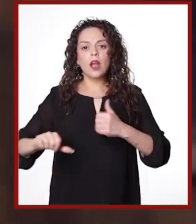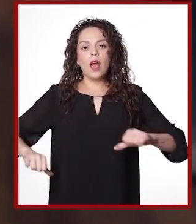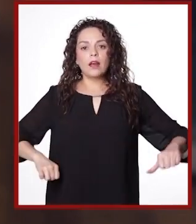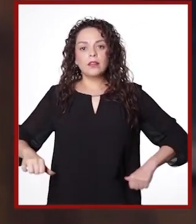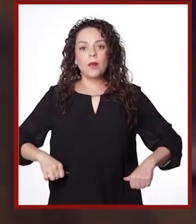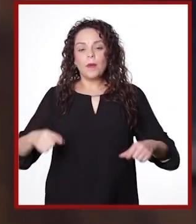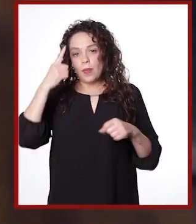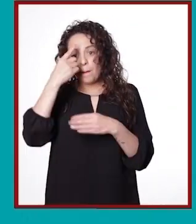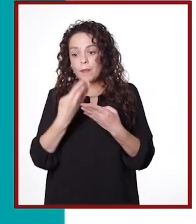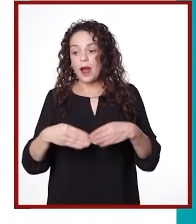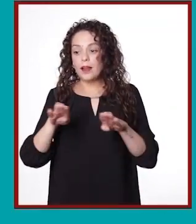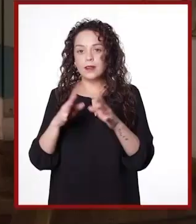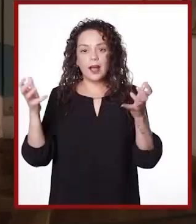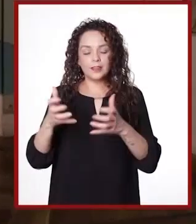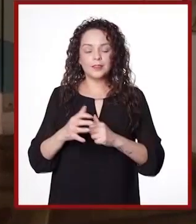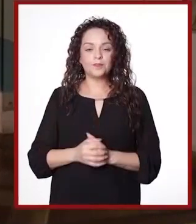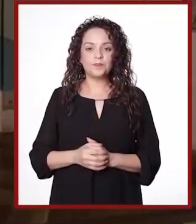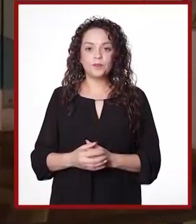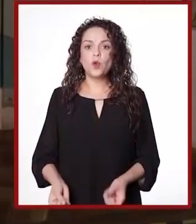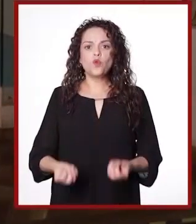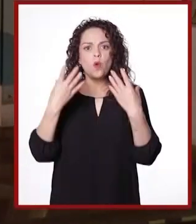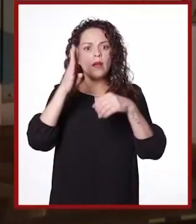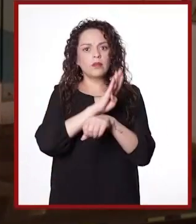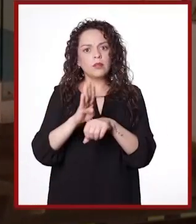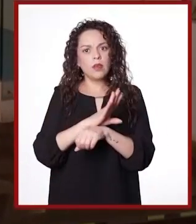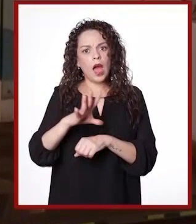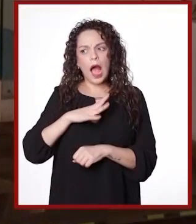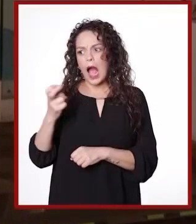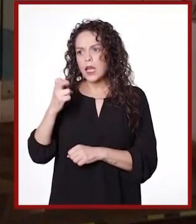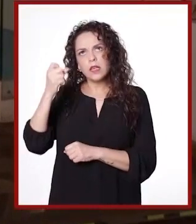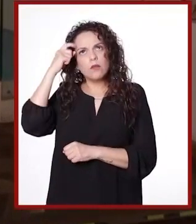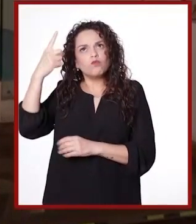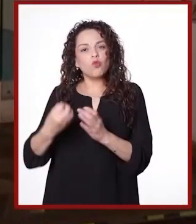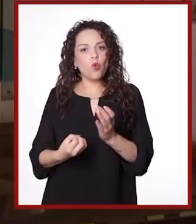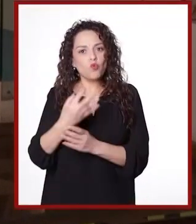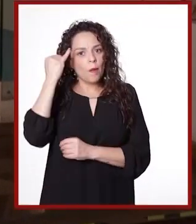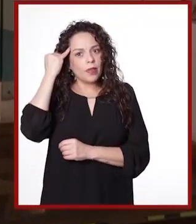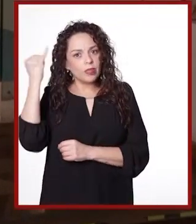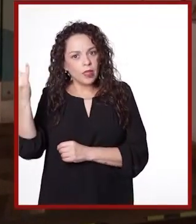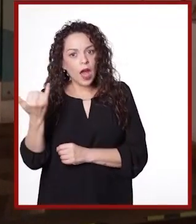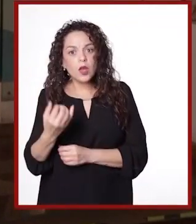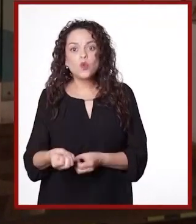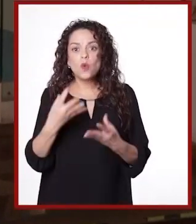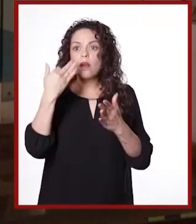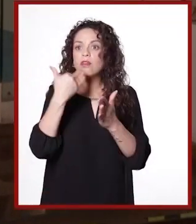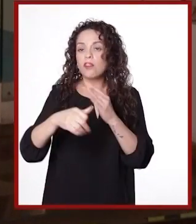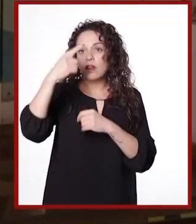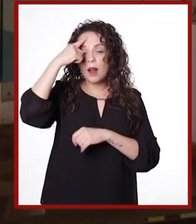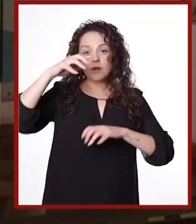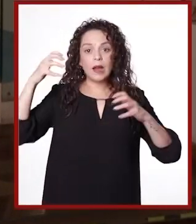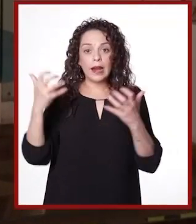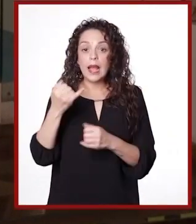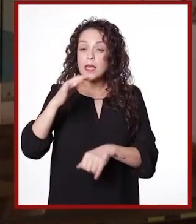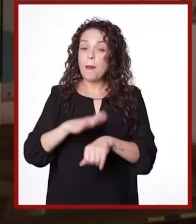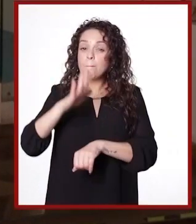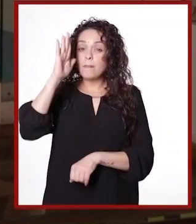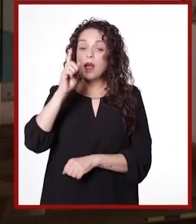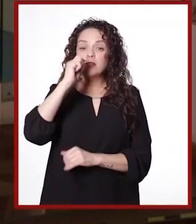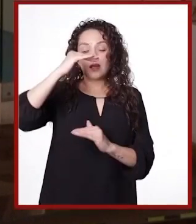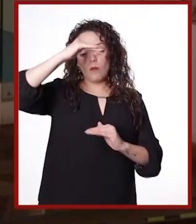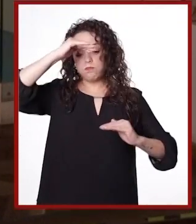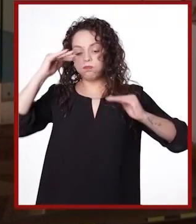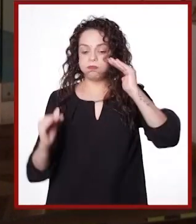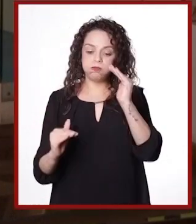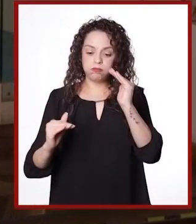pequeña actividad en casa. ¿Cuántos beneficios tiene esta iniciativa? Y también, ¿cuánto nos queda por hacer? Sobre todo